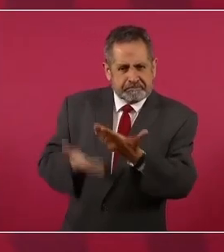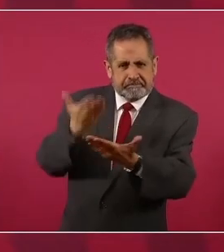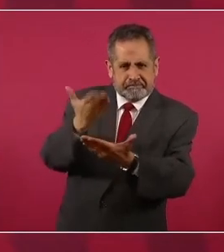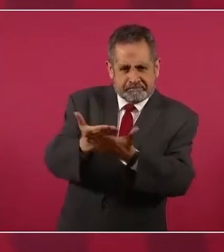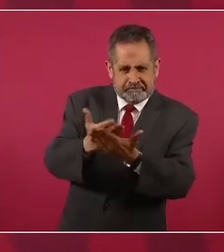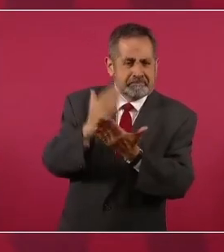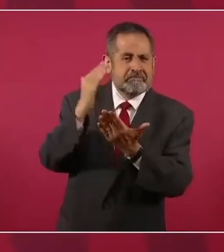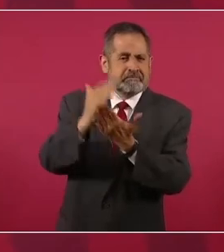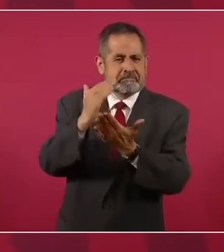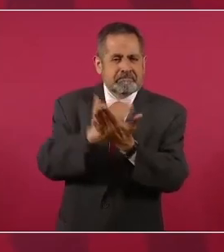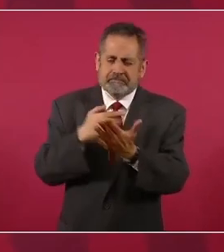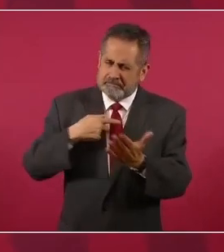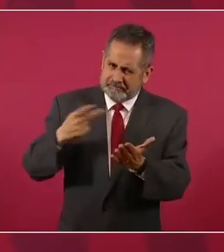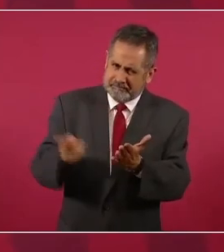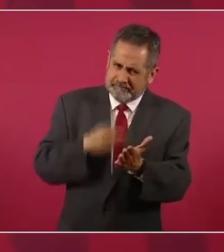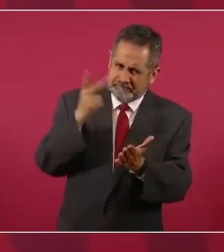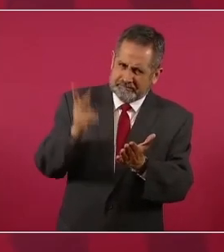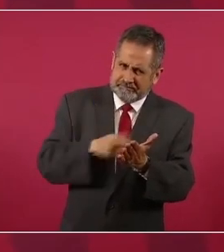Lo he estado